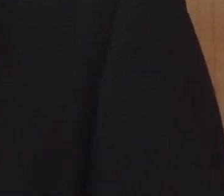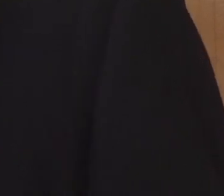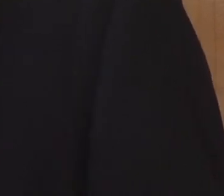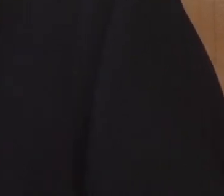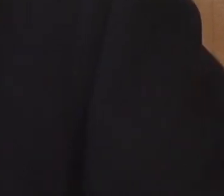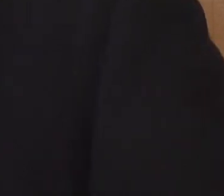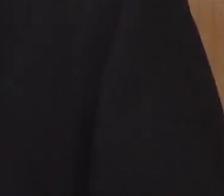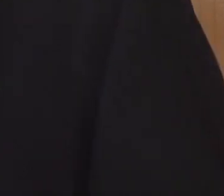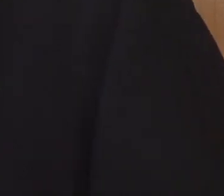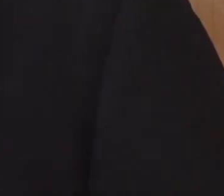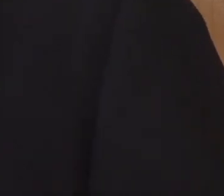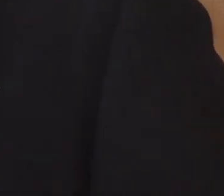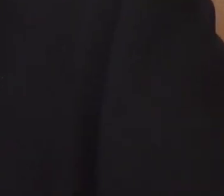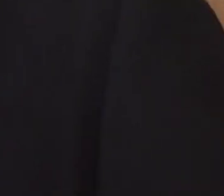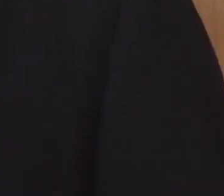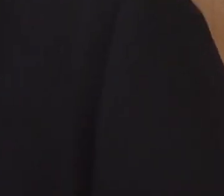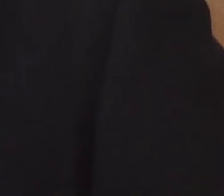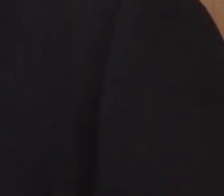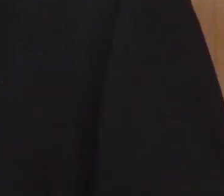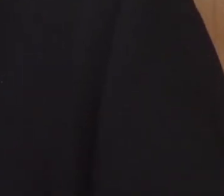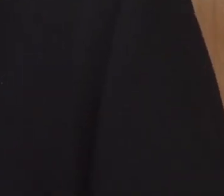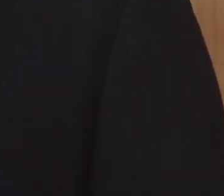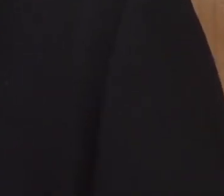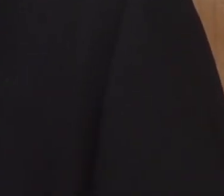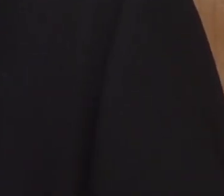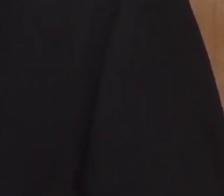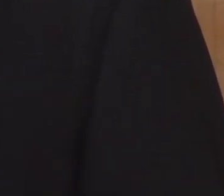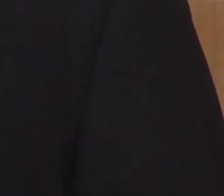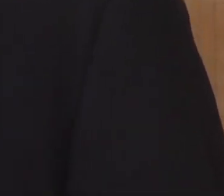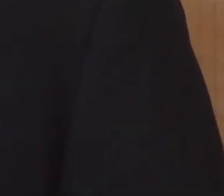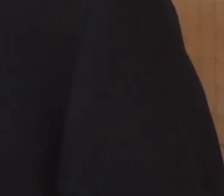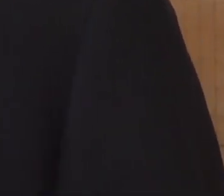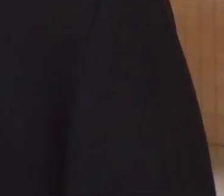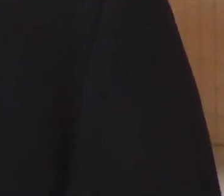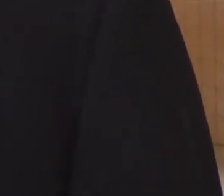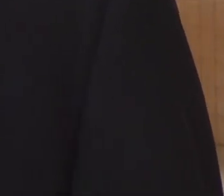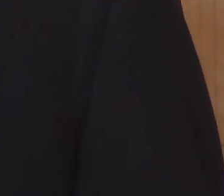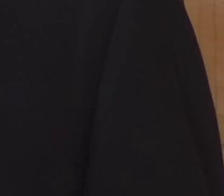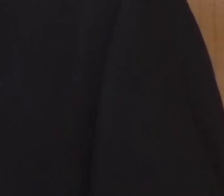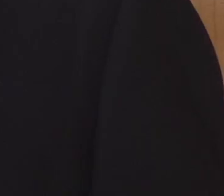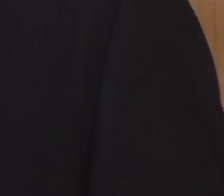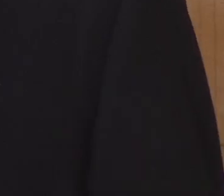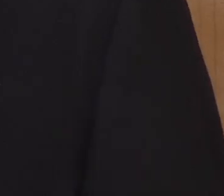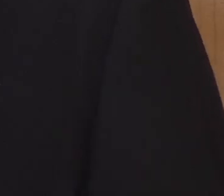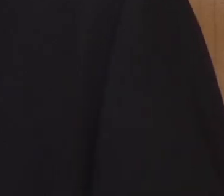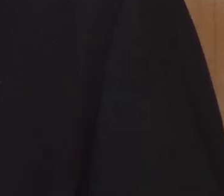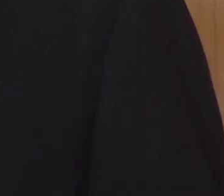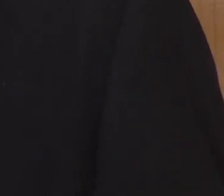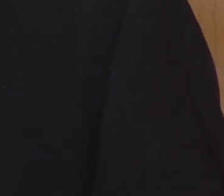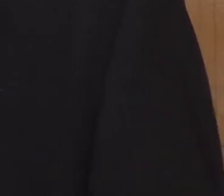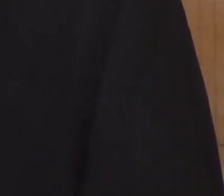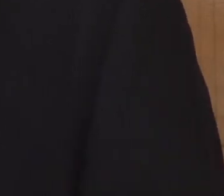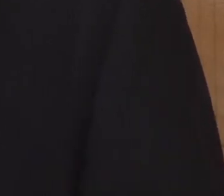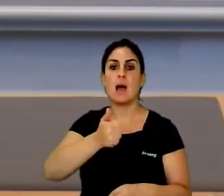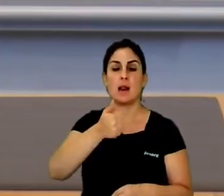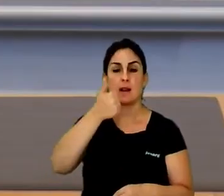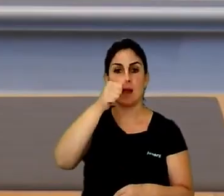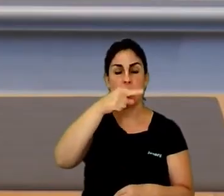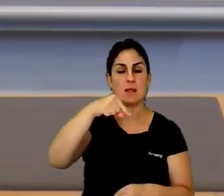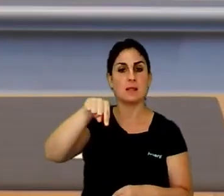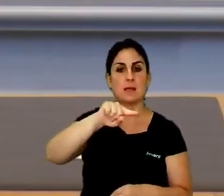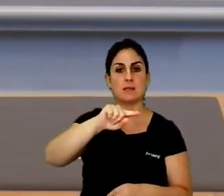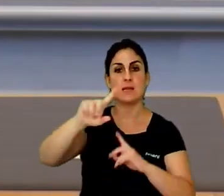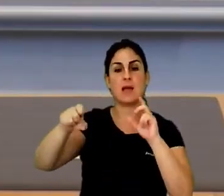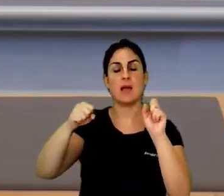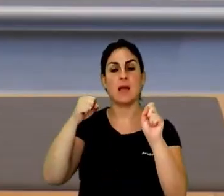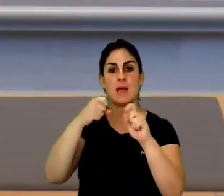Y ser la provincia 52 de ter consecutiv algo que territor el